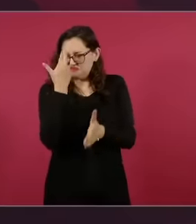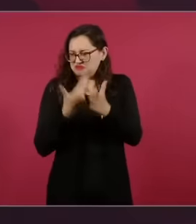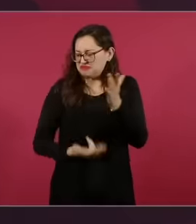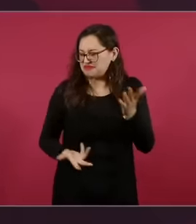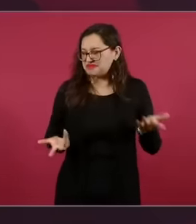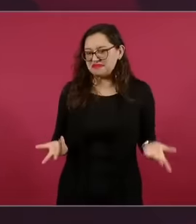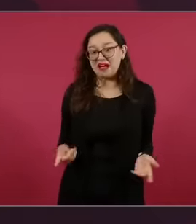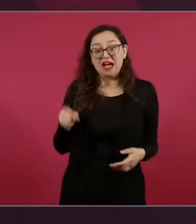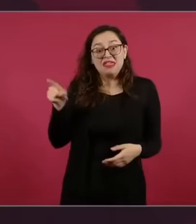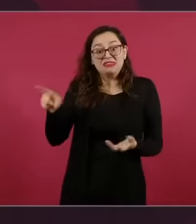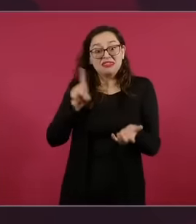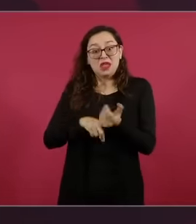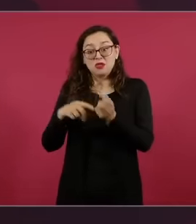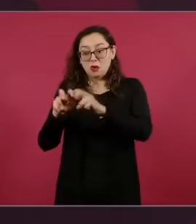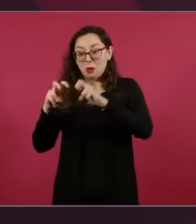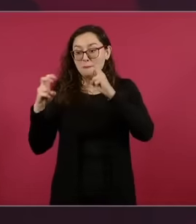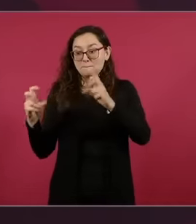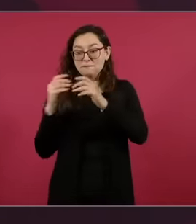Valadez,